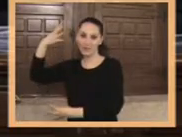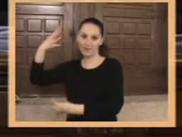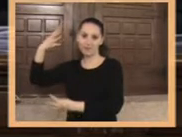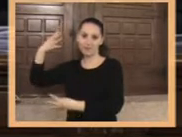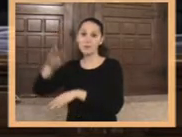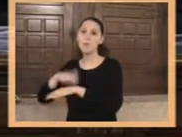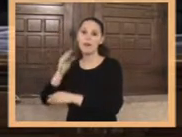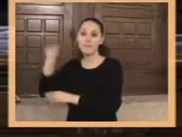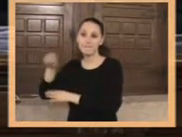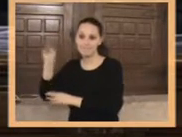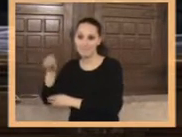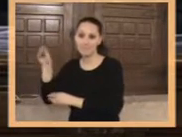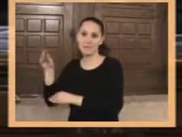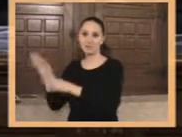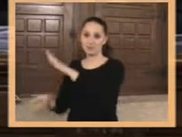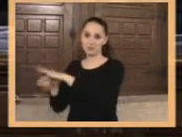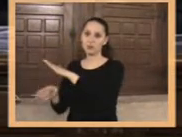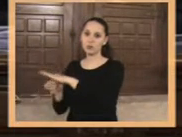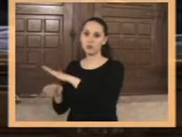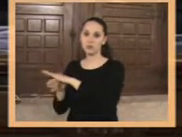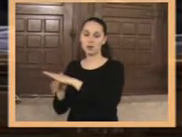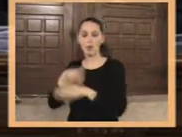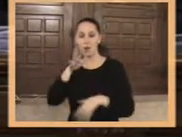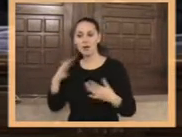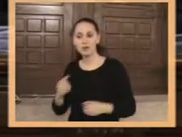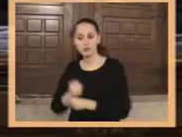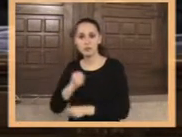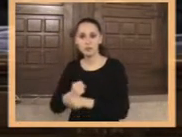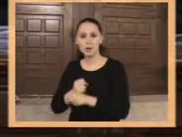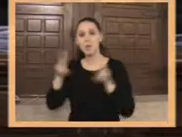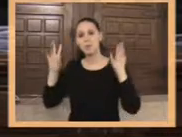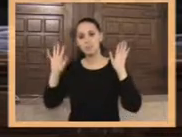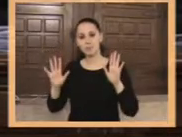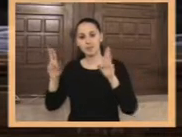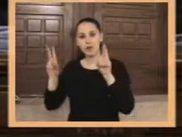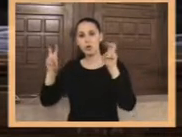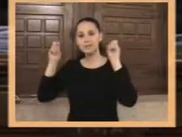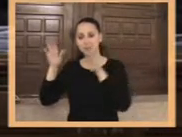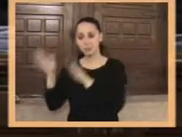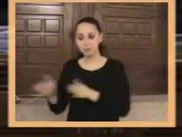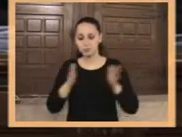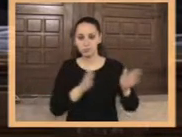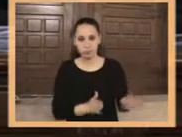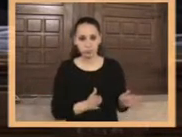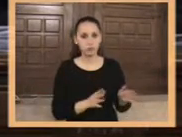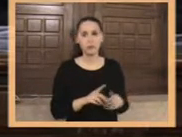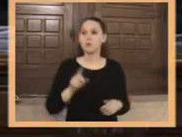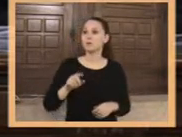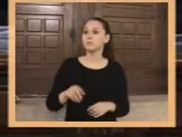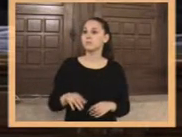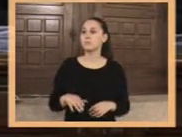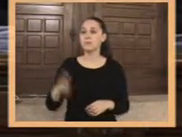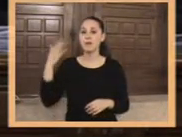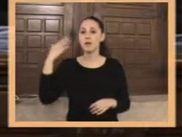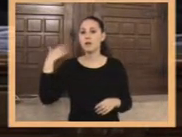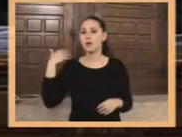el edificio y darle vida al casco histórico. Y en eso estamos trabajando. Pero eso es una cuestión al margen que precisamente yo, en mi reunión el otro día con la consejera de Hacienda, perdón,